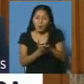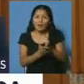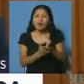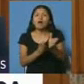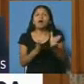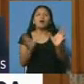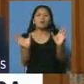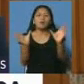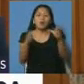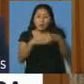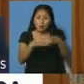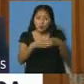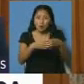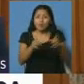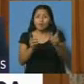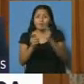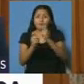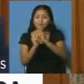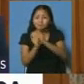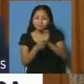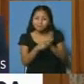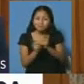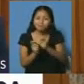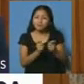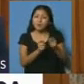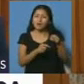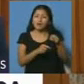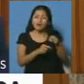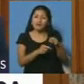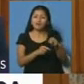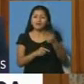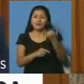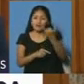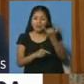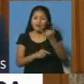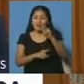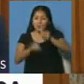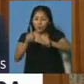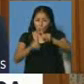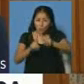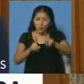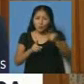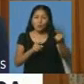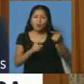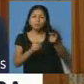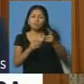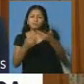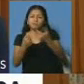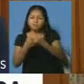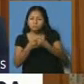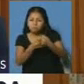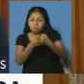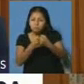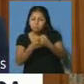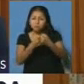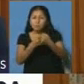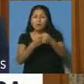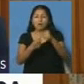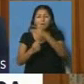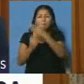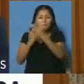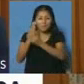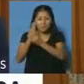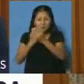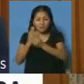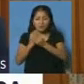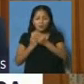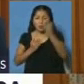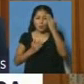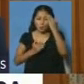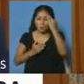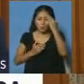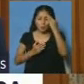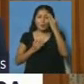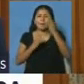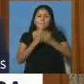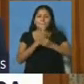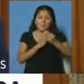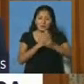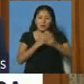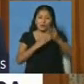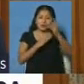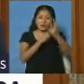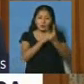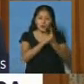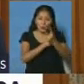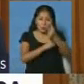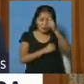que se tenían que cumplir que se cumplieron en las comparsas fue consensuado a través del ministerio de cultura- del ministerio de